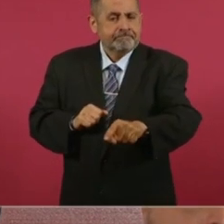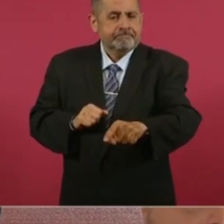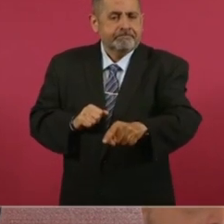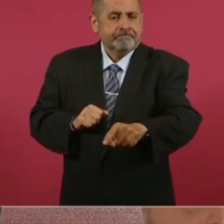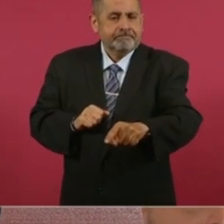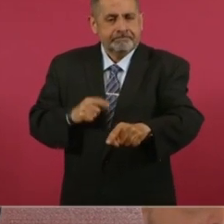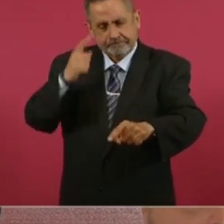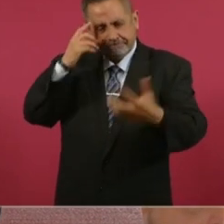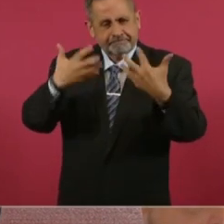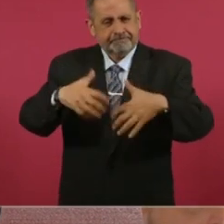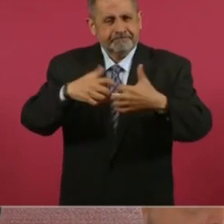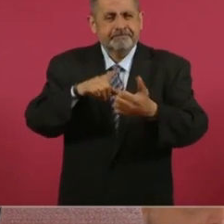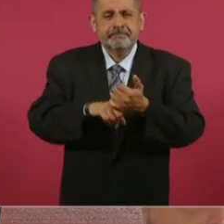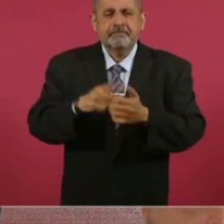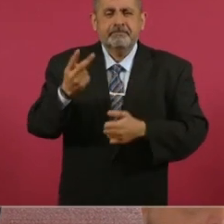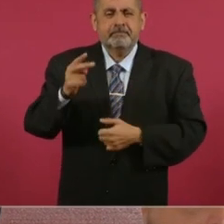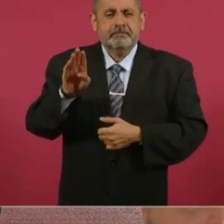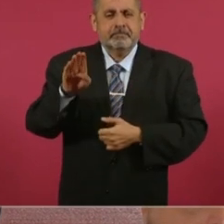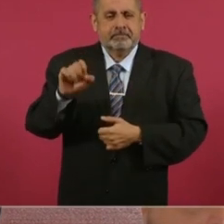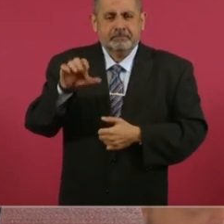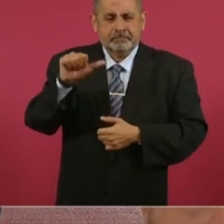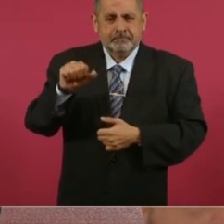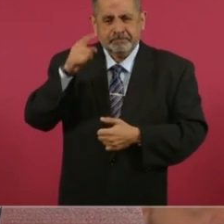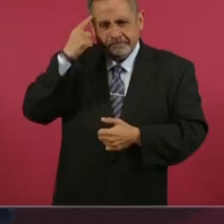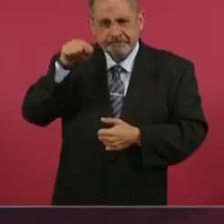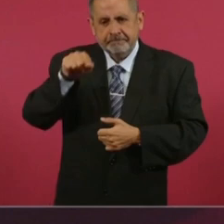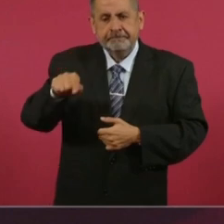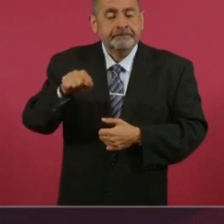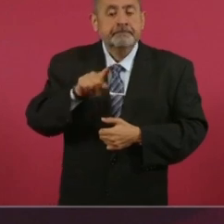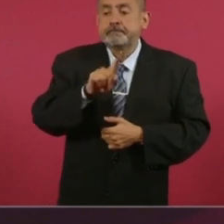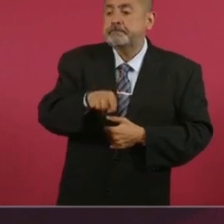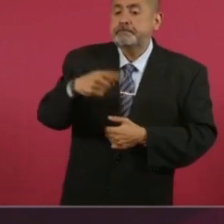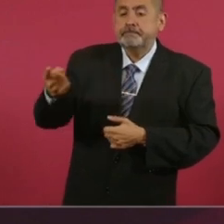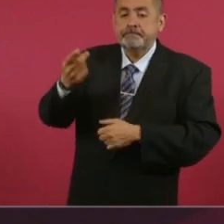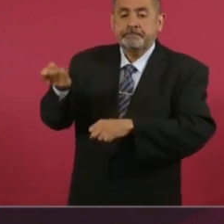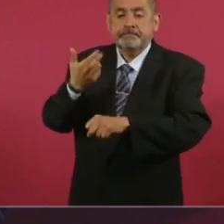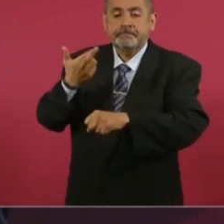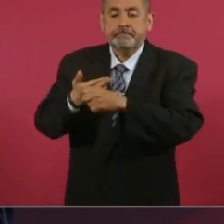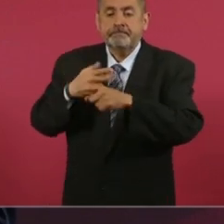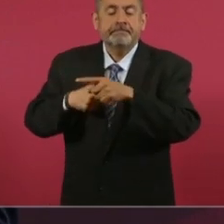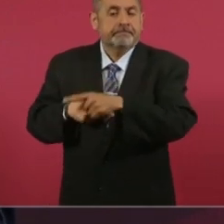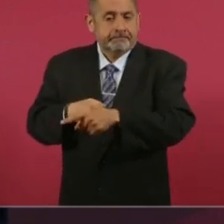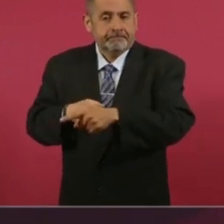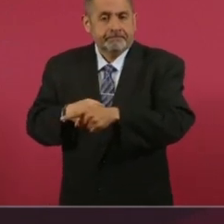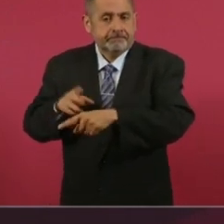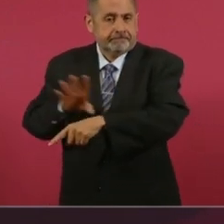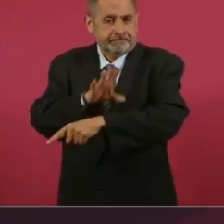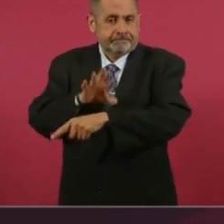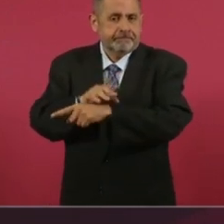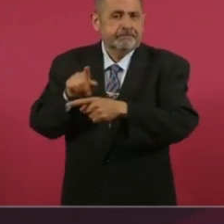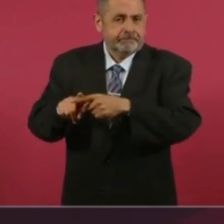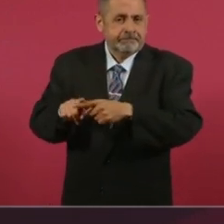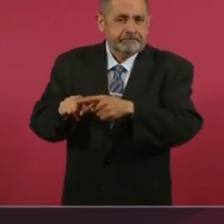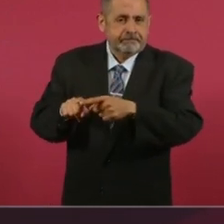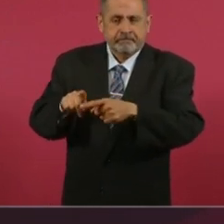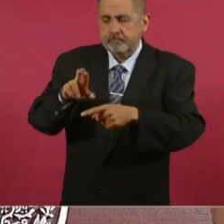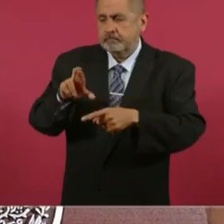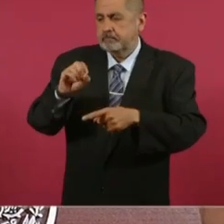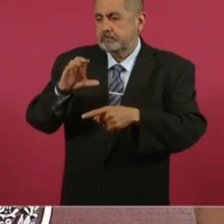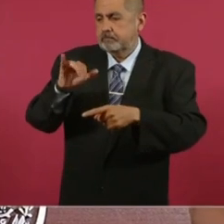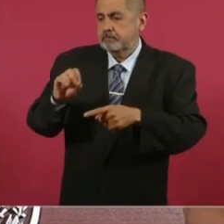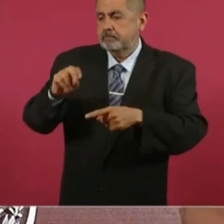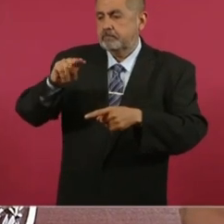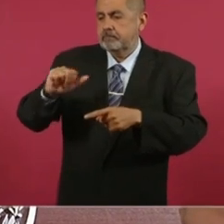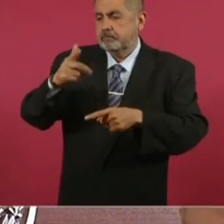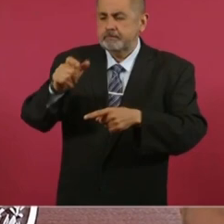la refinería de Dos Bocas, la secretaria de Energía, Rocío